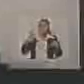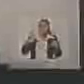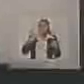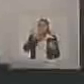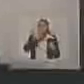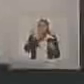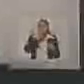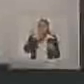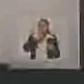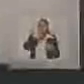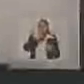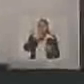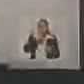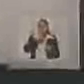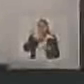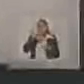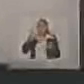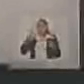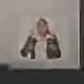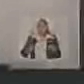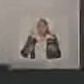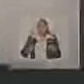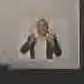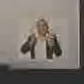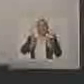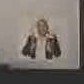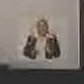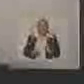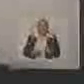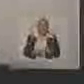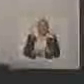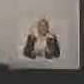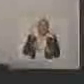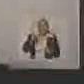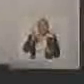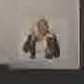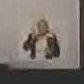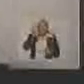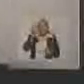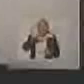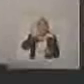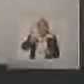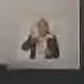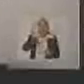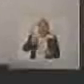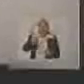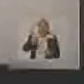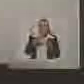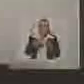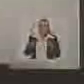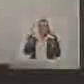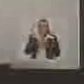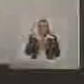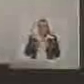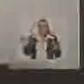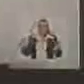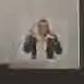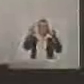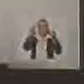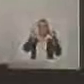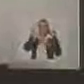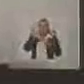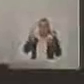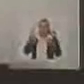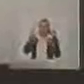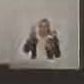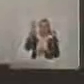adultos mayores vivan de manera tranquila. Y en ese sentido vamos a buscar de manera importante el rescate de todos los